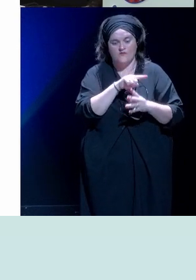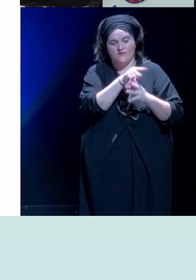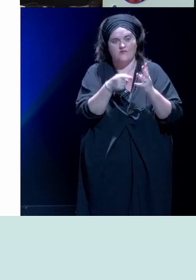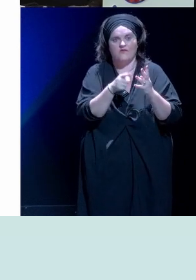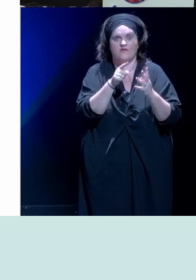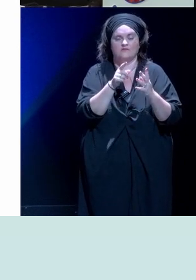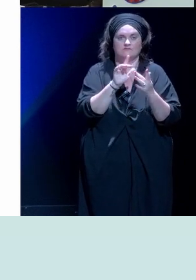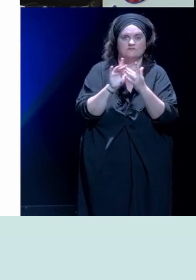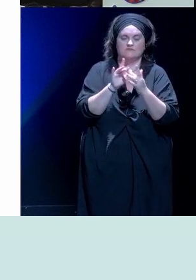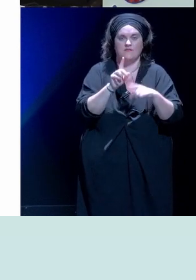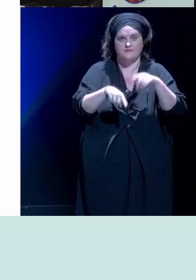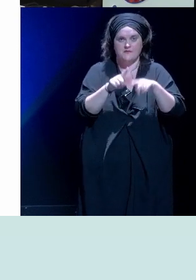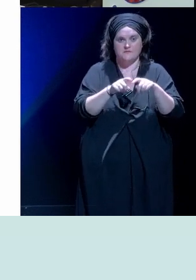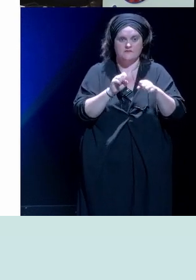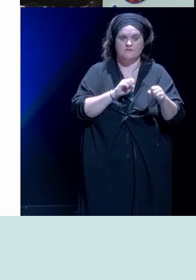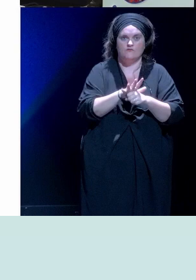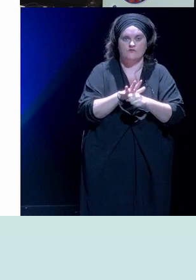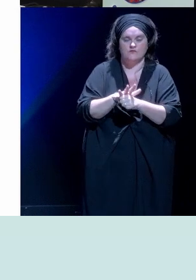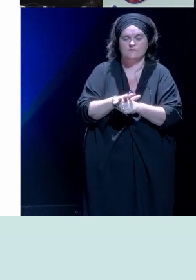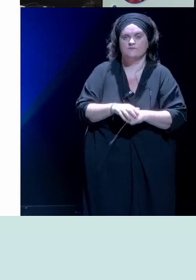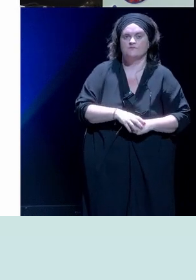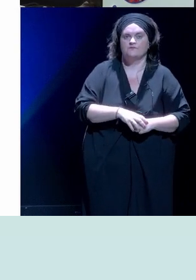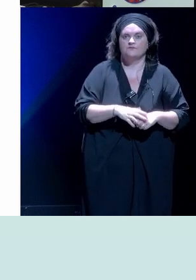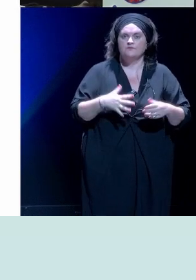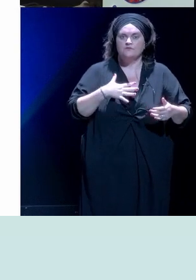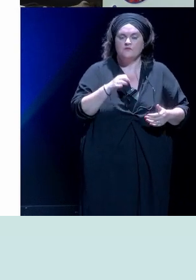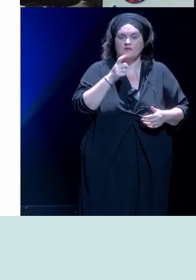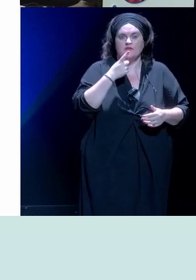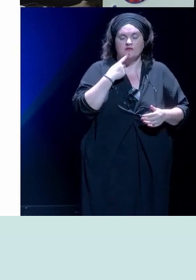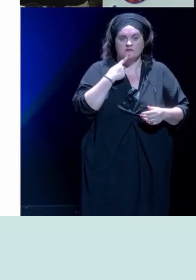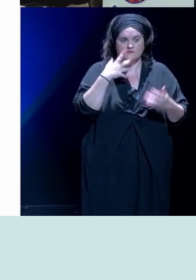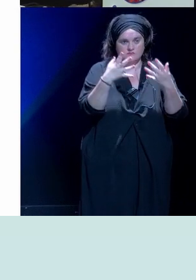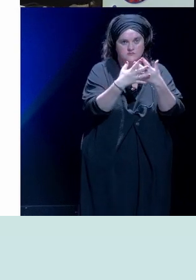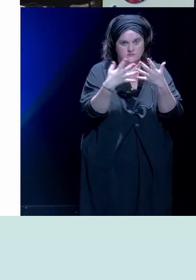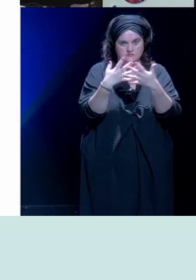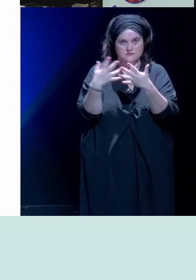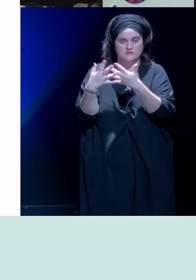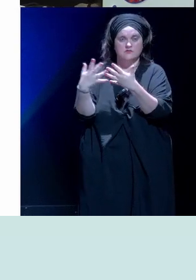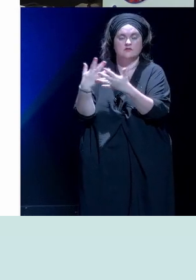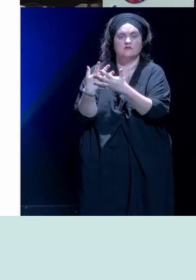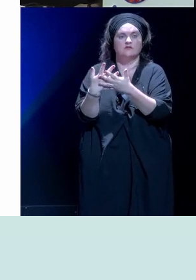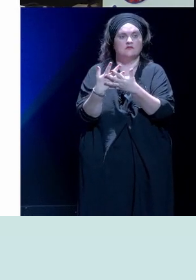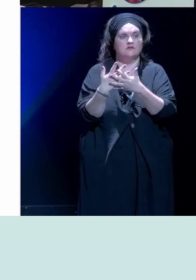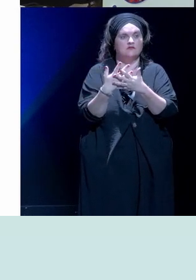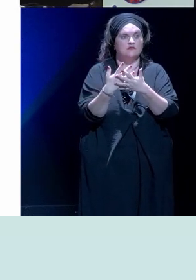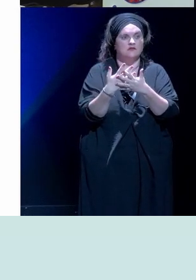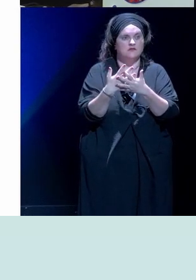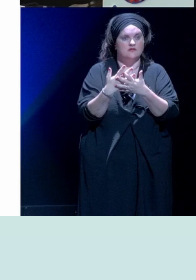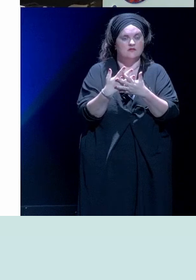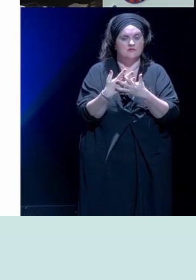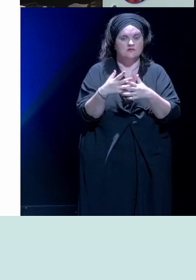vínculo. Podríamos incluso decir que es un cruce de distintas esferas de la moral, de